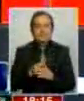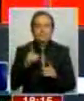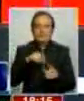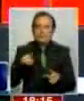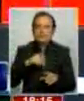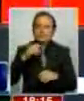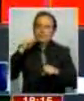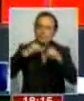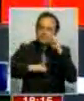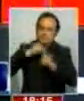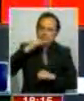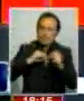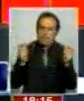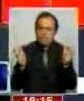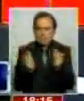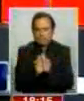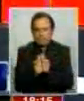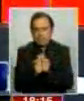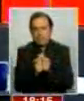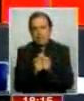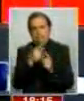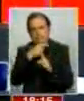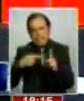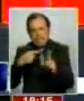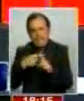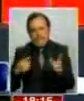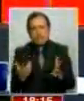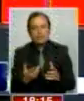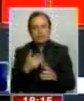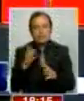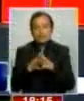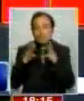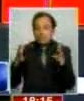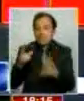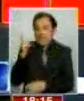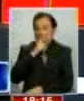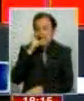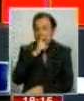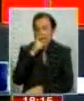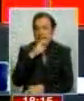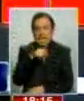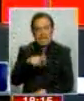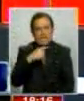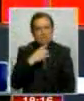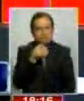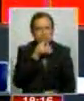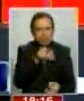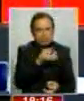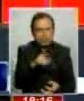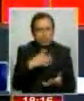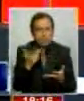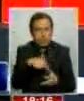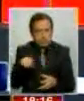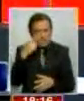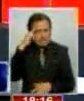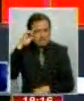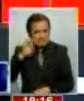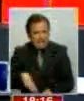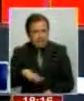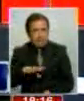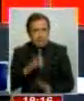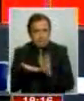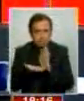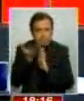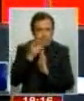de los medianos, se ha criticado mucho porque yo creo que los empresarios, y de acuerdo a lo que se ha escuchado, tienen internalizado esta alza del 20